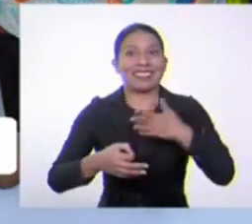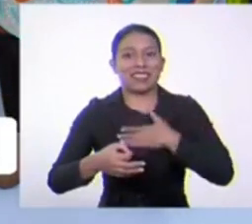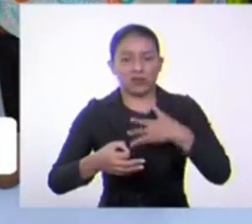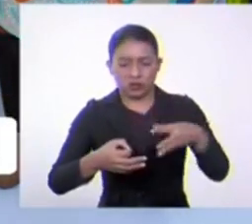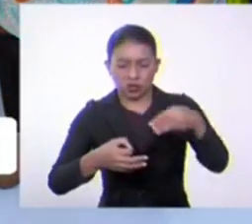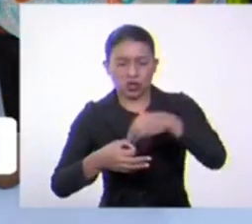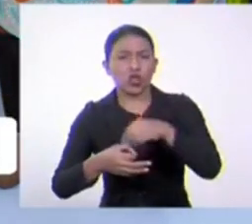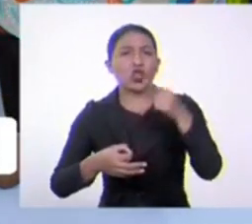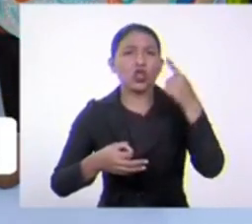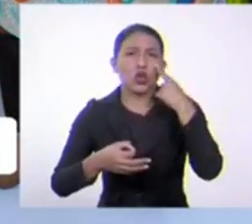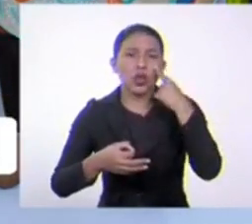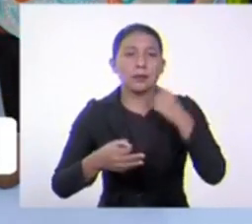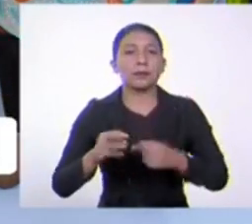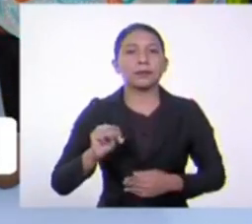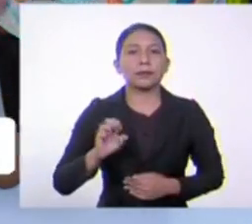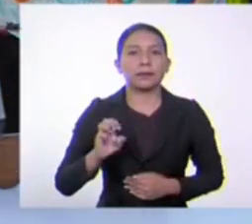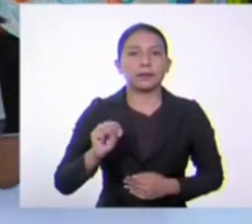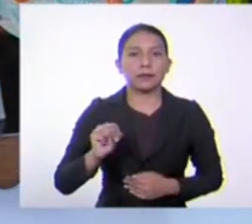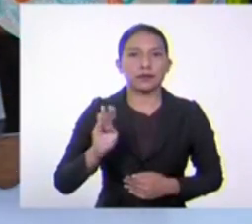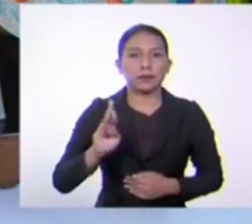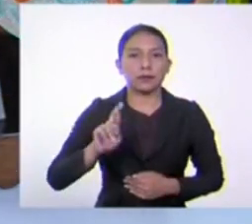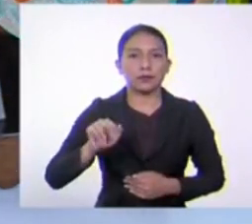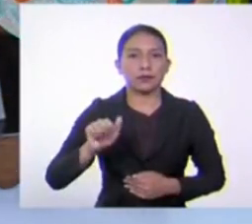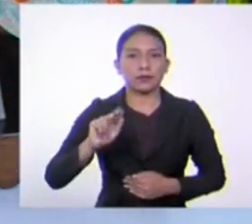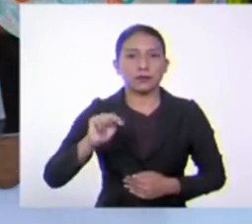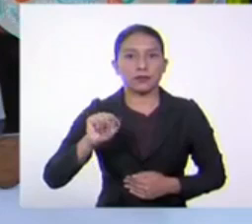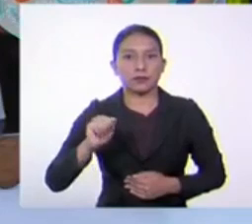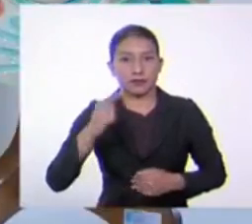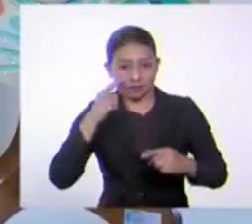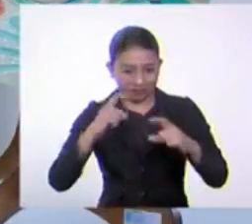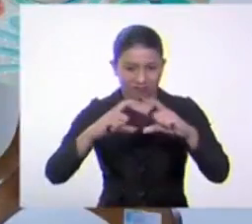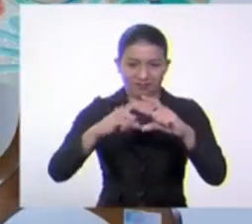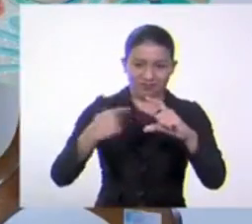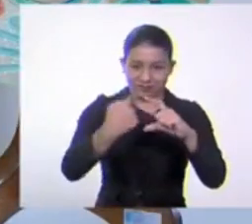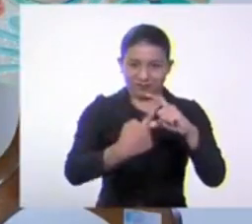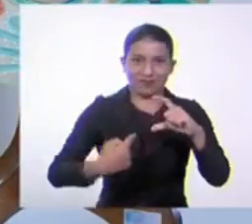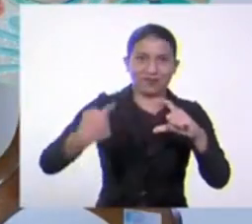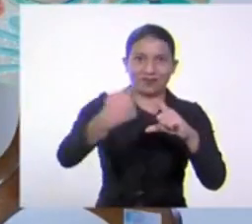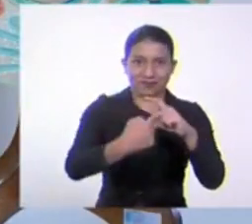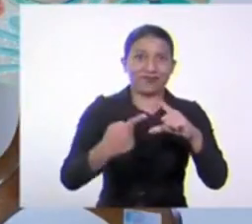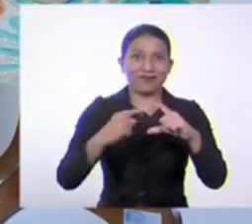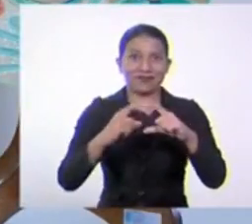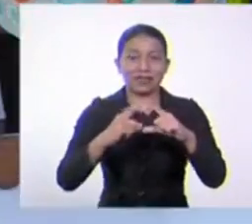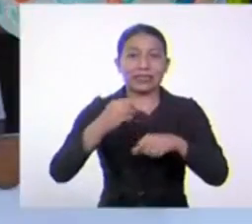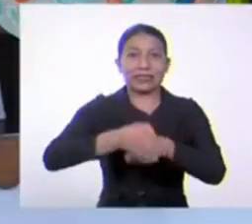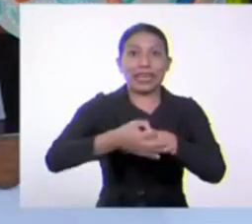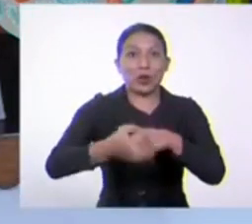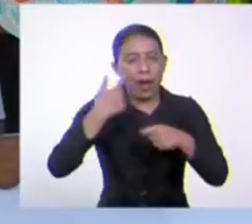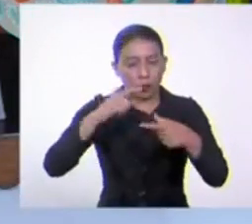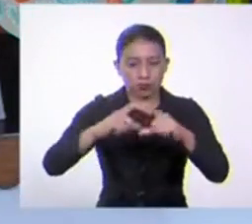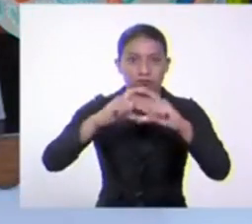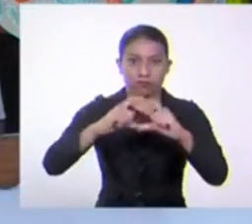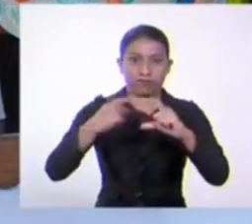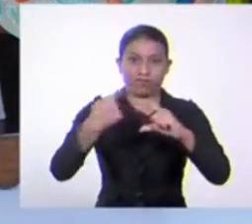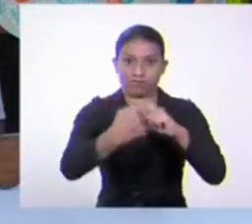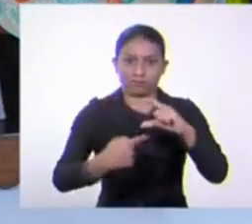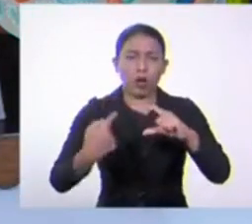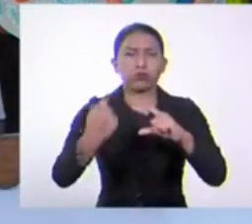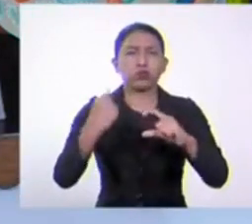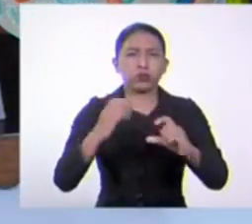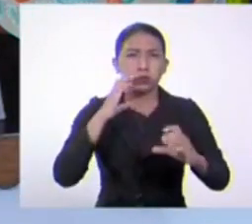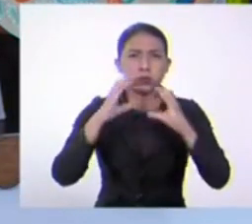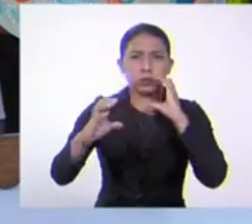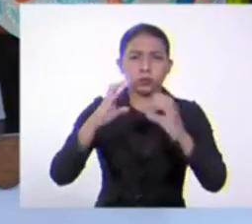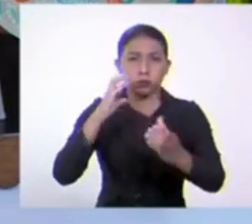membrana celular, lo que rodea a la célula. Son importantes para la comunicación celular y para el